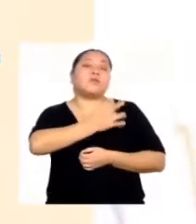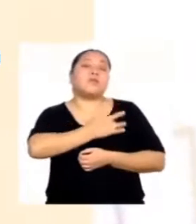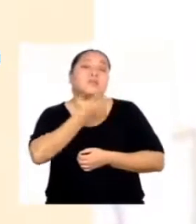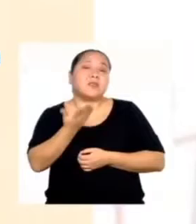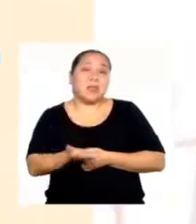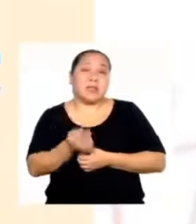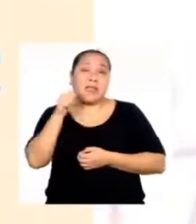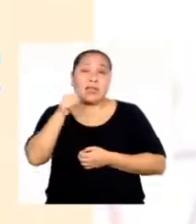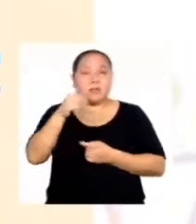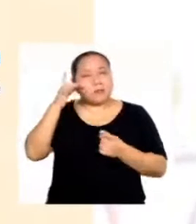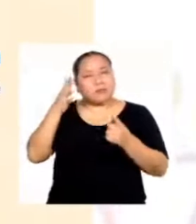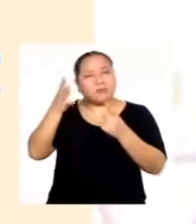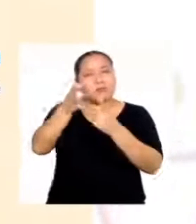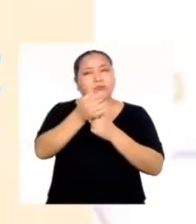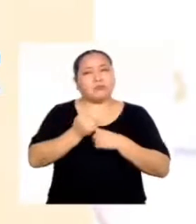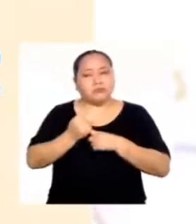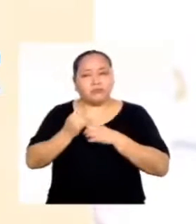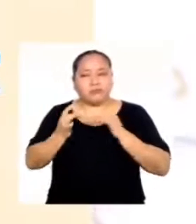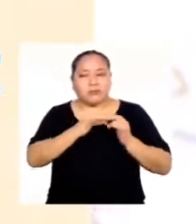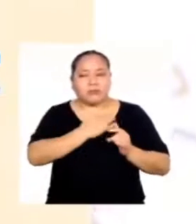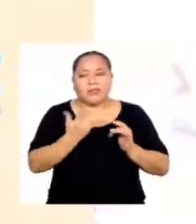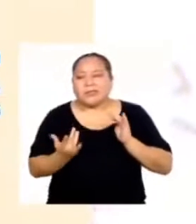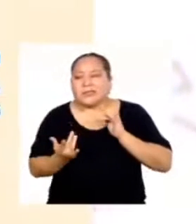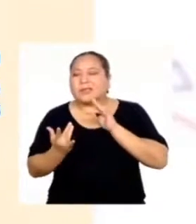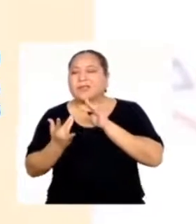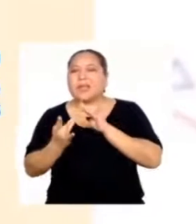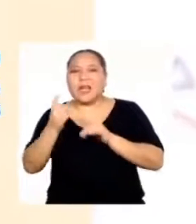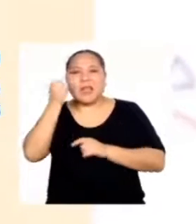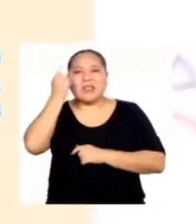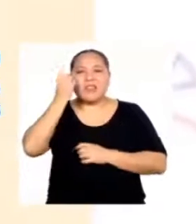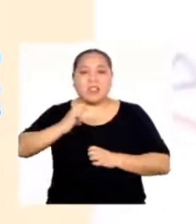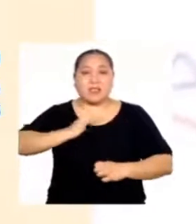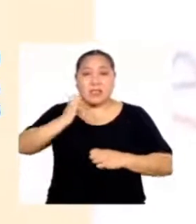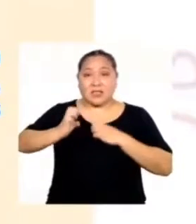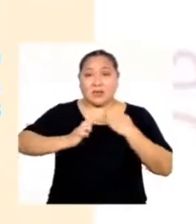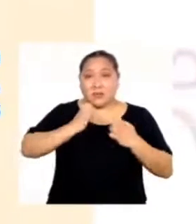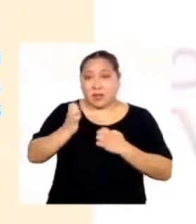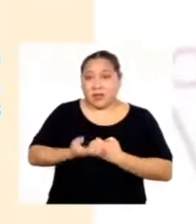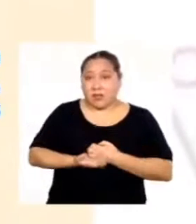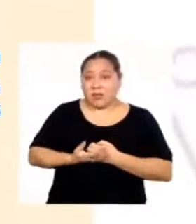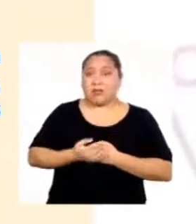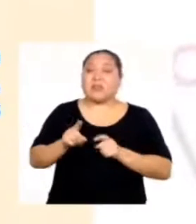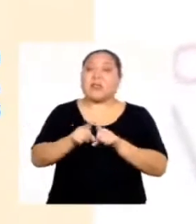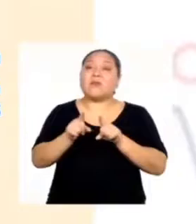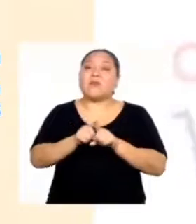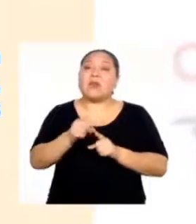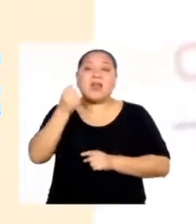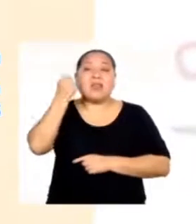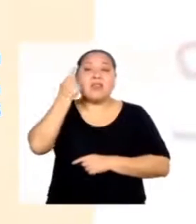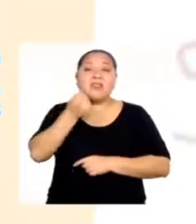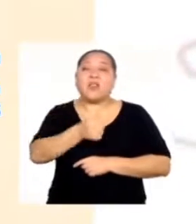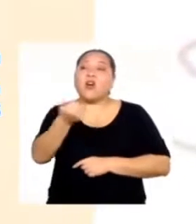sentimos. Así podremos lograr desde la empatía entender nuestros sentimientos y los de los demás.